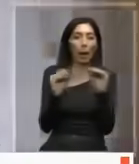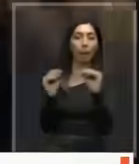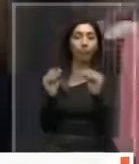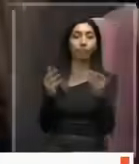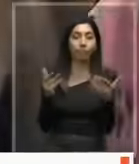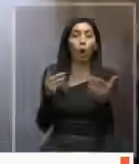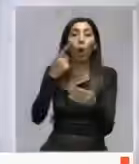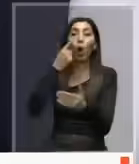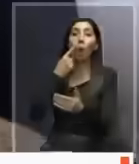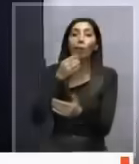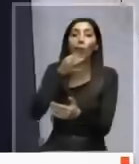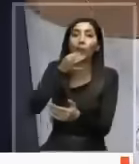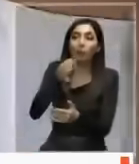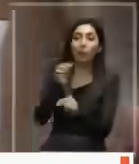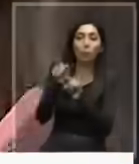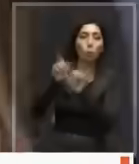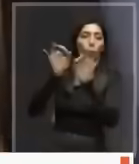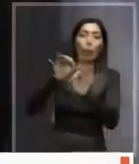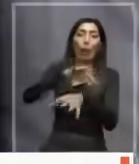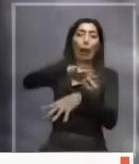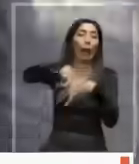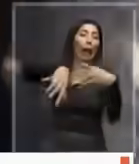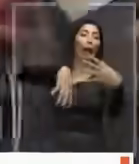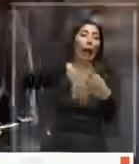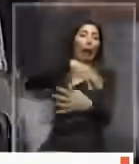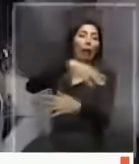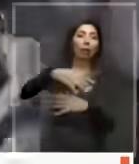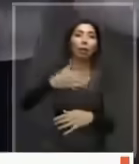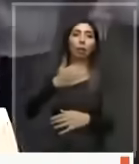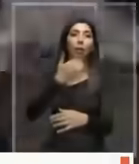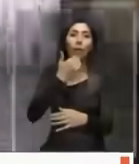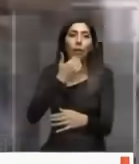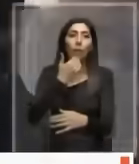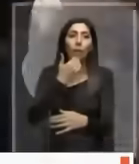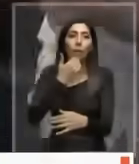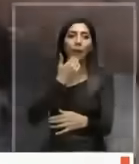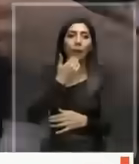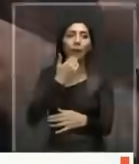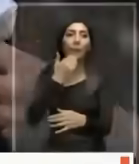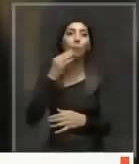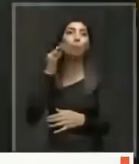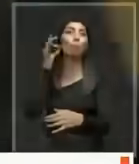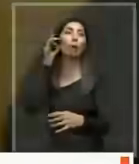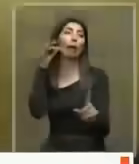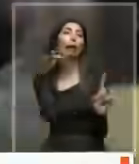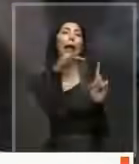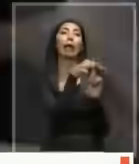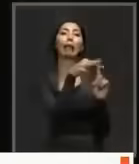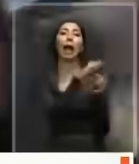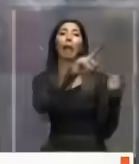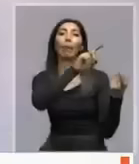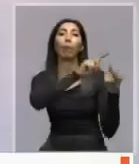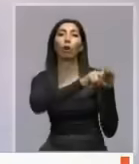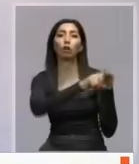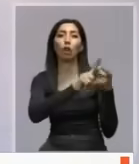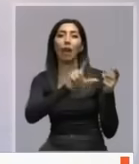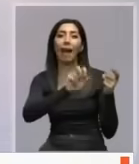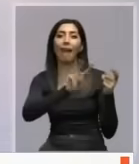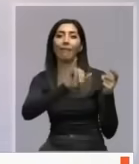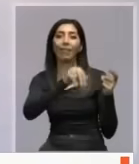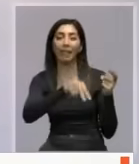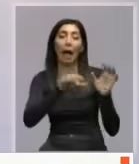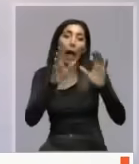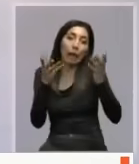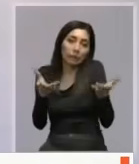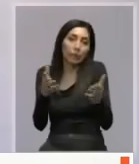Bueno, en medio de un verdadero caos y hasta con un reto delante de las cámaras a su esposo, que es el diputado Joaquín Lavín, así es que llegó la exalcaldesa